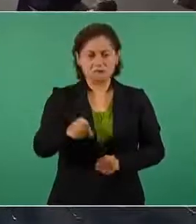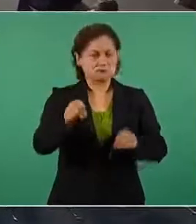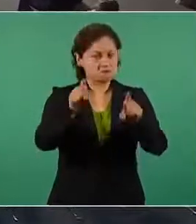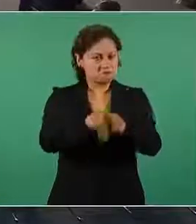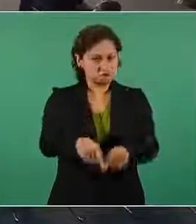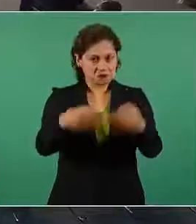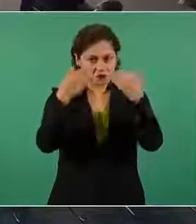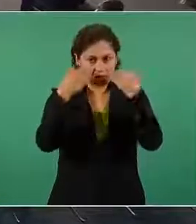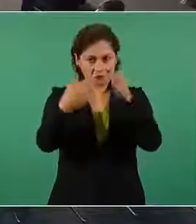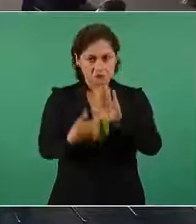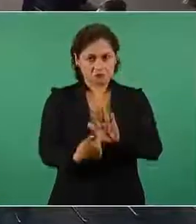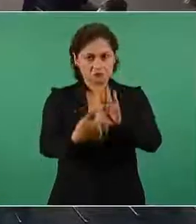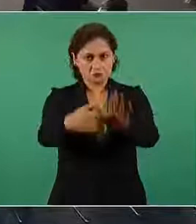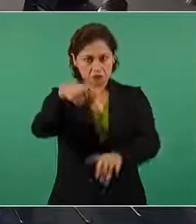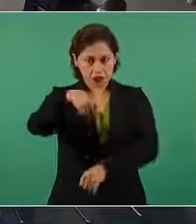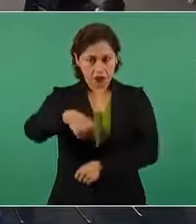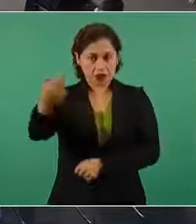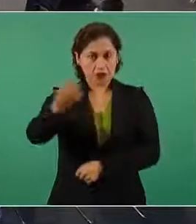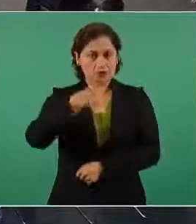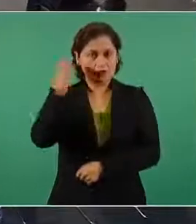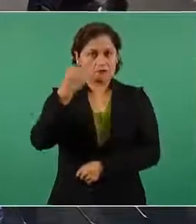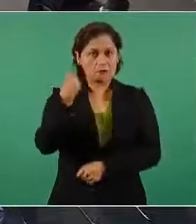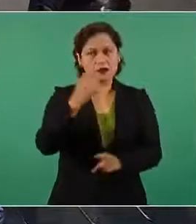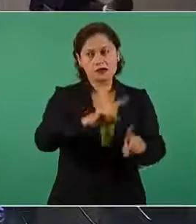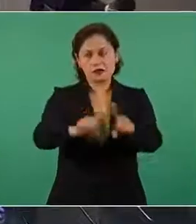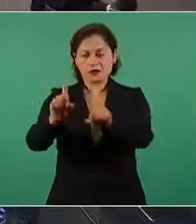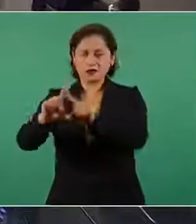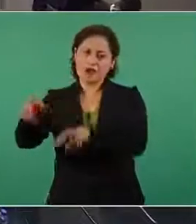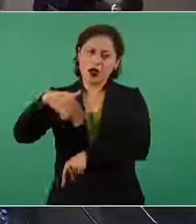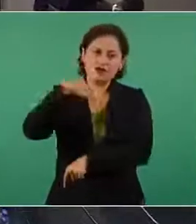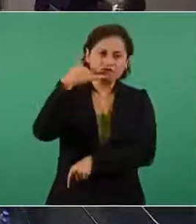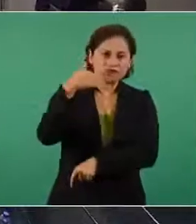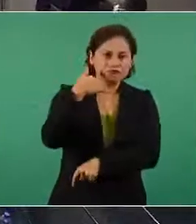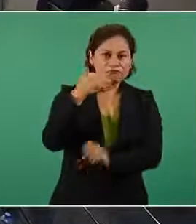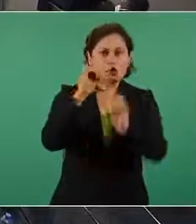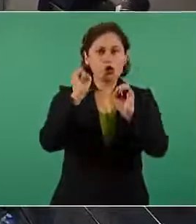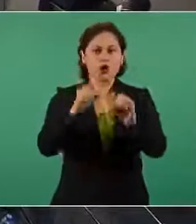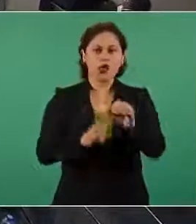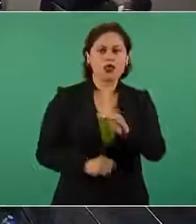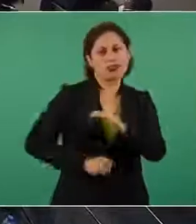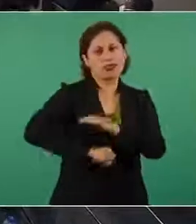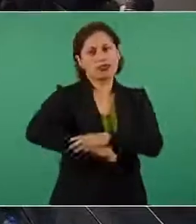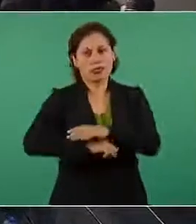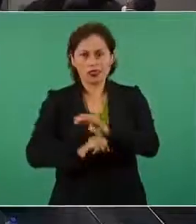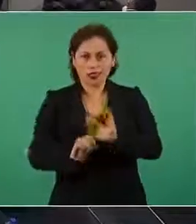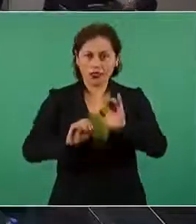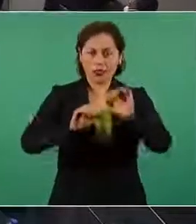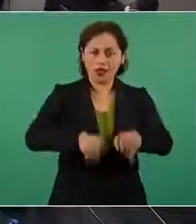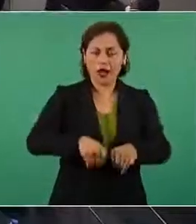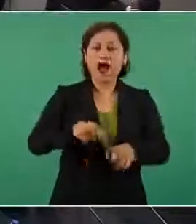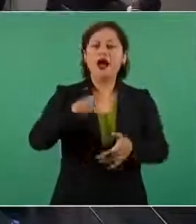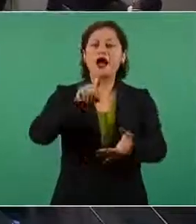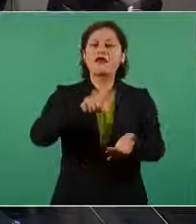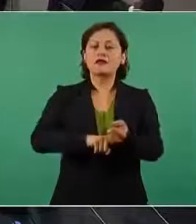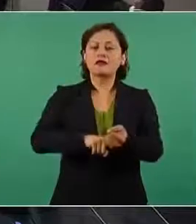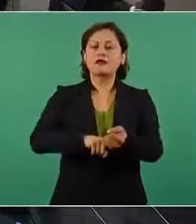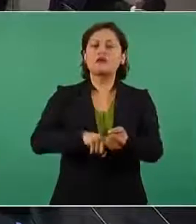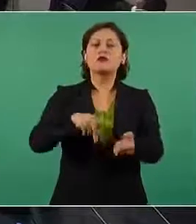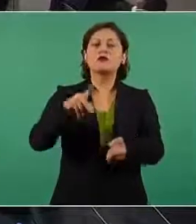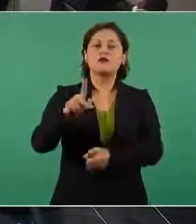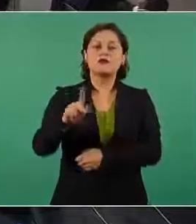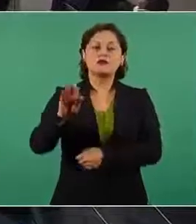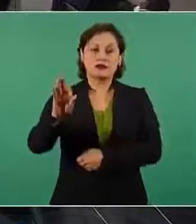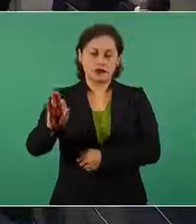estas conferencias diversos actos de corrupción y nepotismo en el Poder Judicial Federal. Le estoy dando seguimiento a